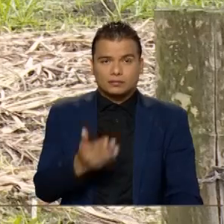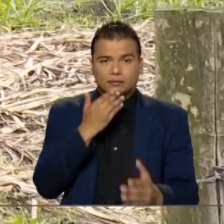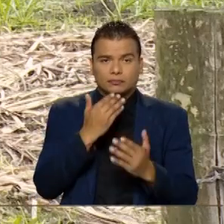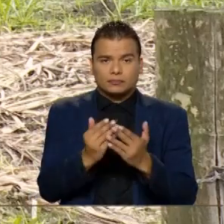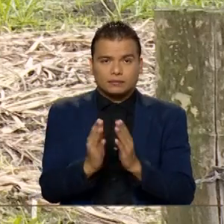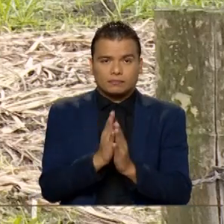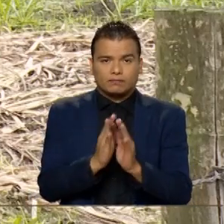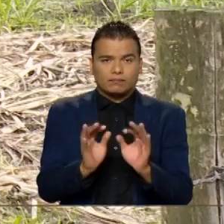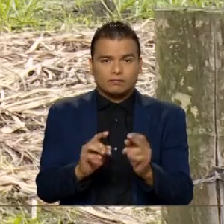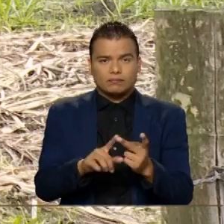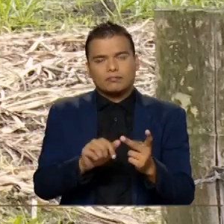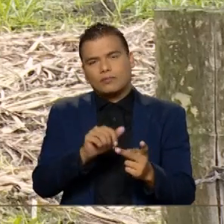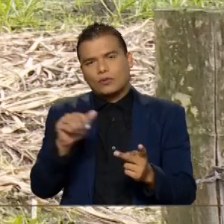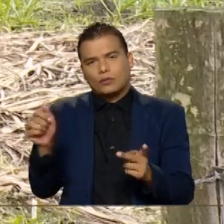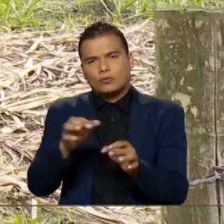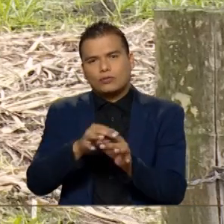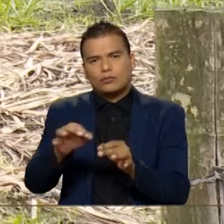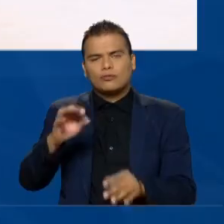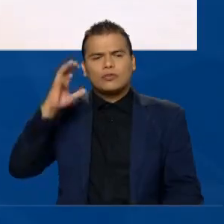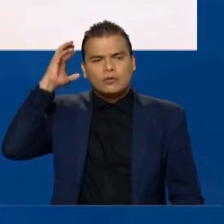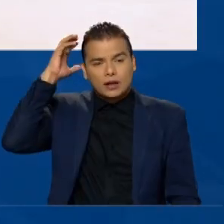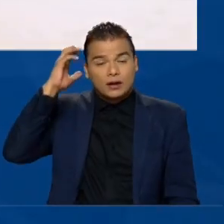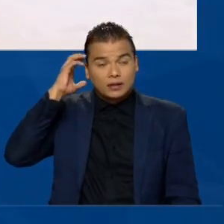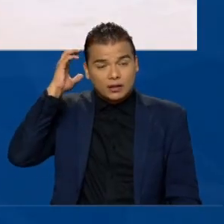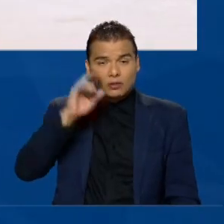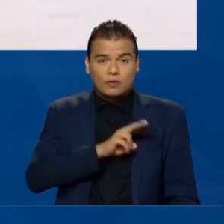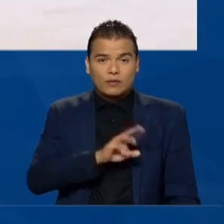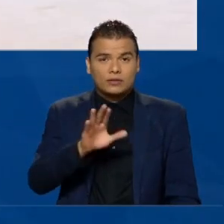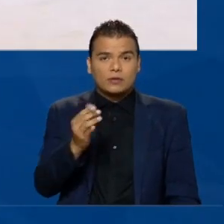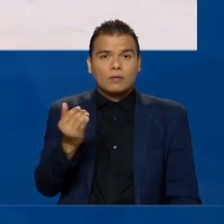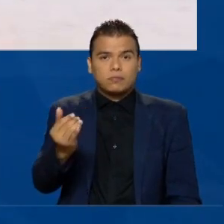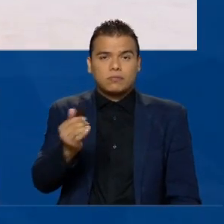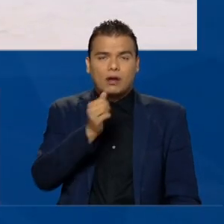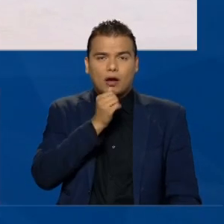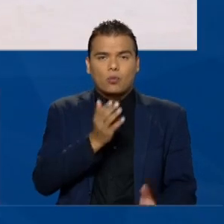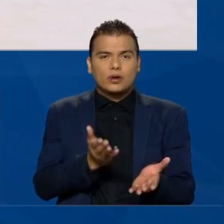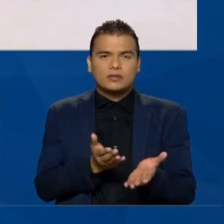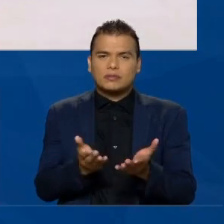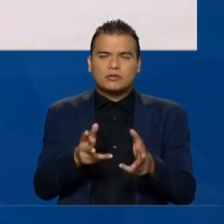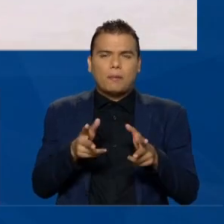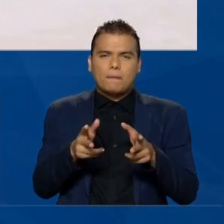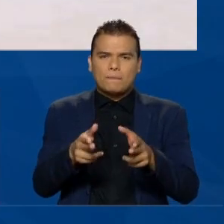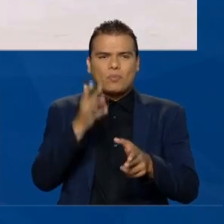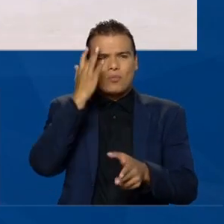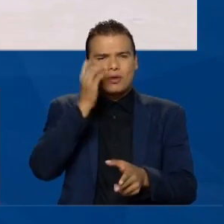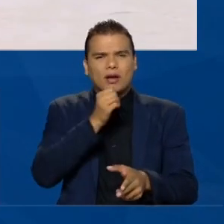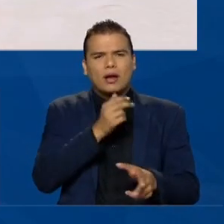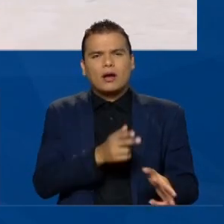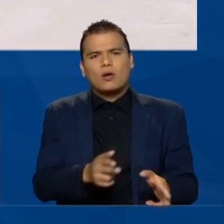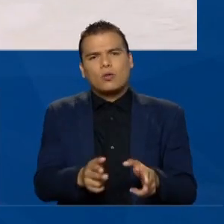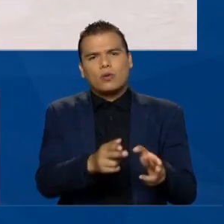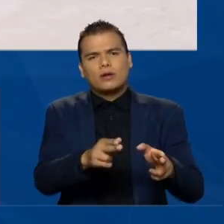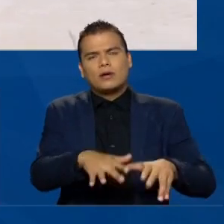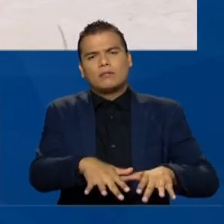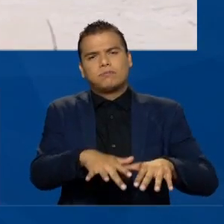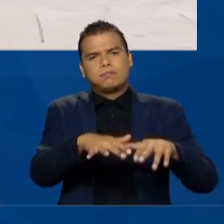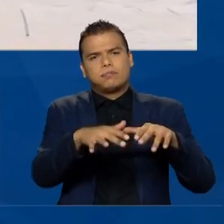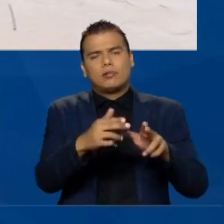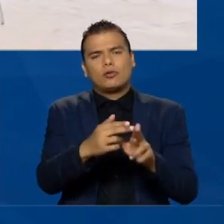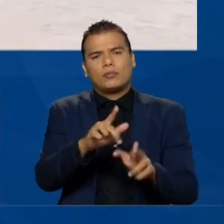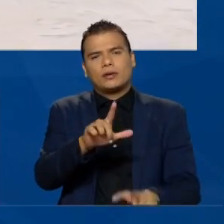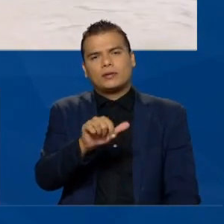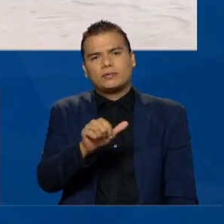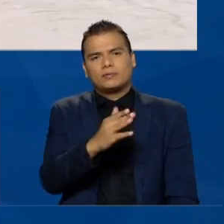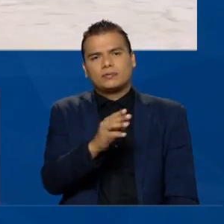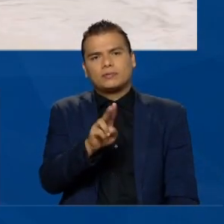En el municipio de Cartago, en Valle del Cauca, fue suspendido el servicio de agua potable debido a la creciente del río La Vieja, el cual también